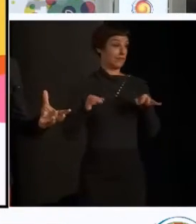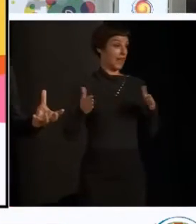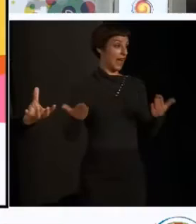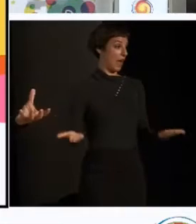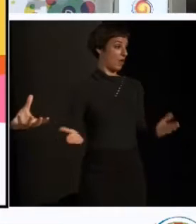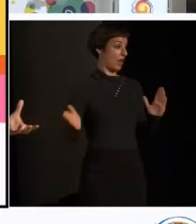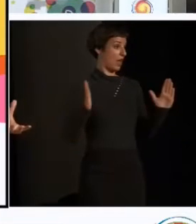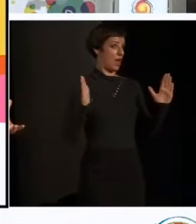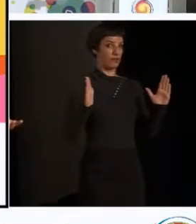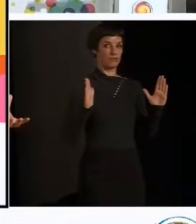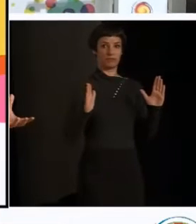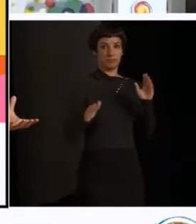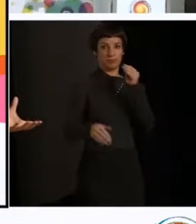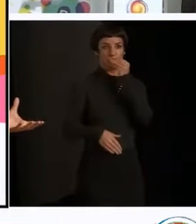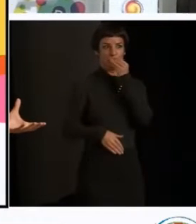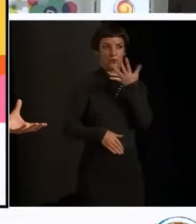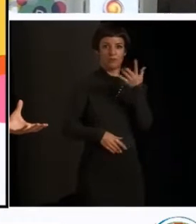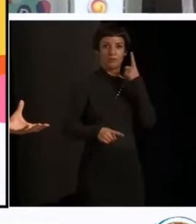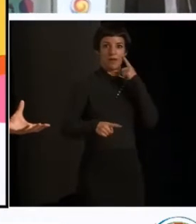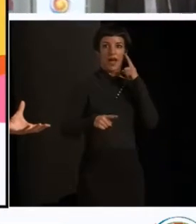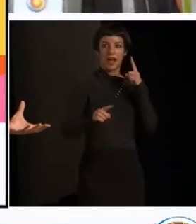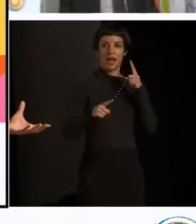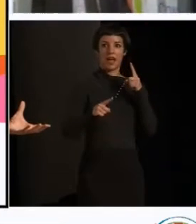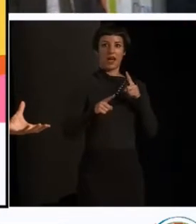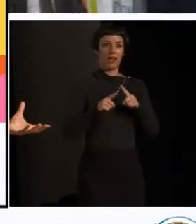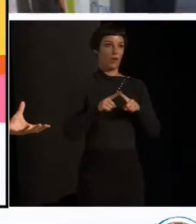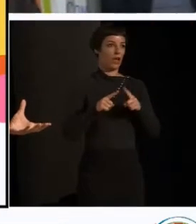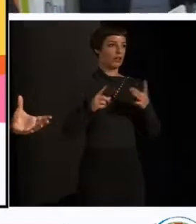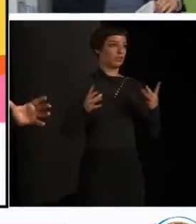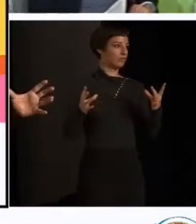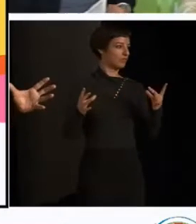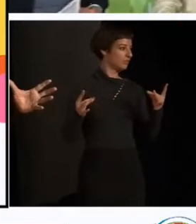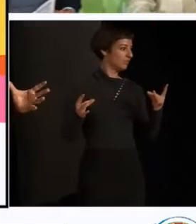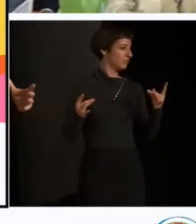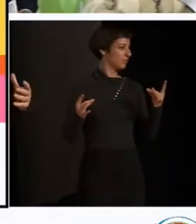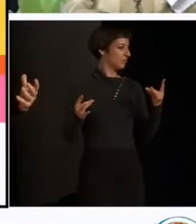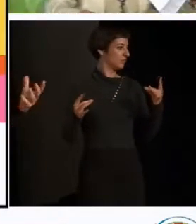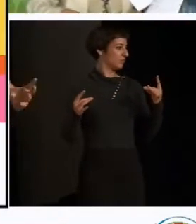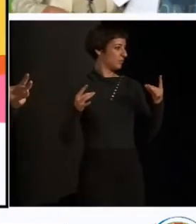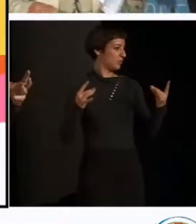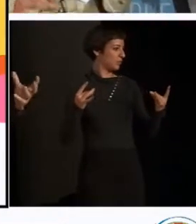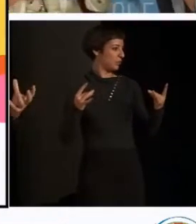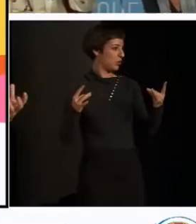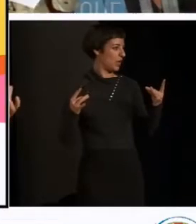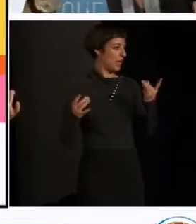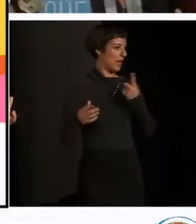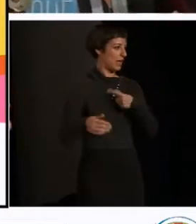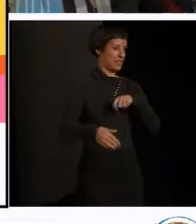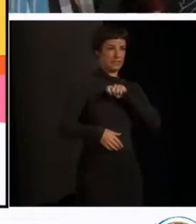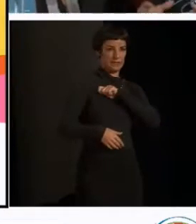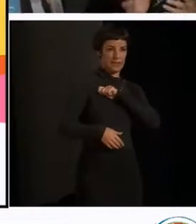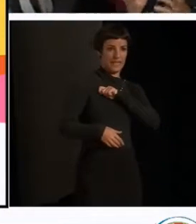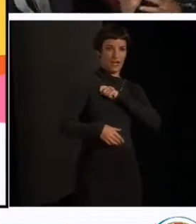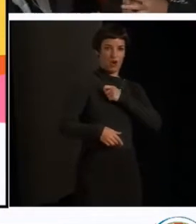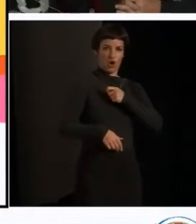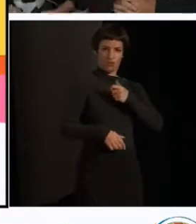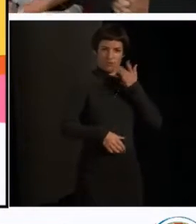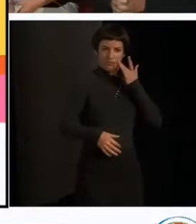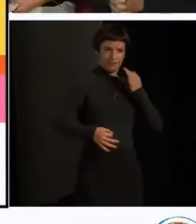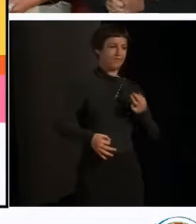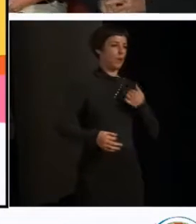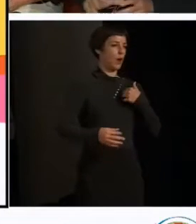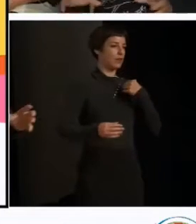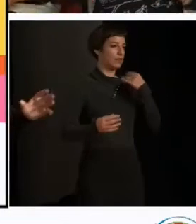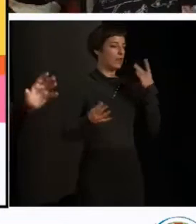momento tan propicio para practicar yoga ibérico, sí, que esa meditación profunda, ¿no?, a estas horas